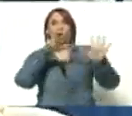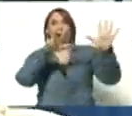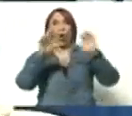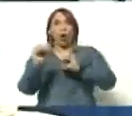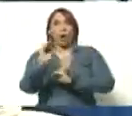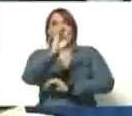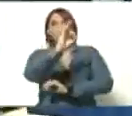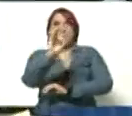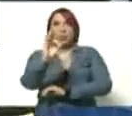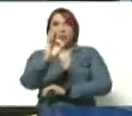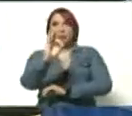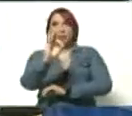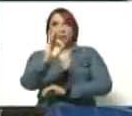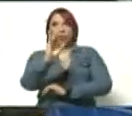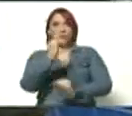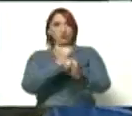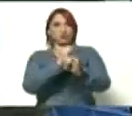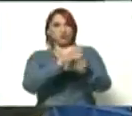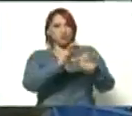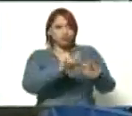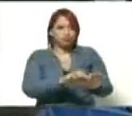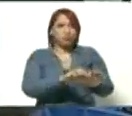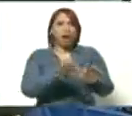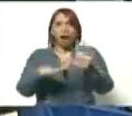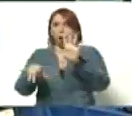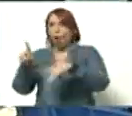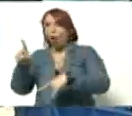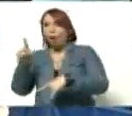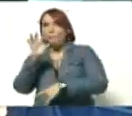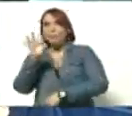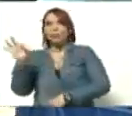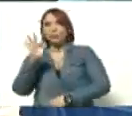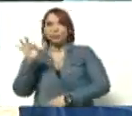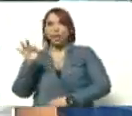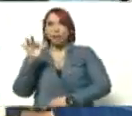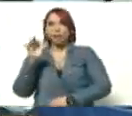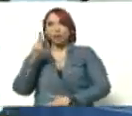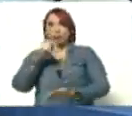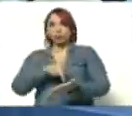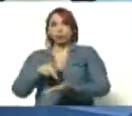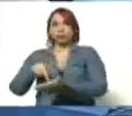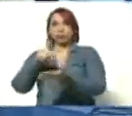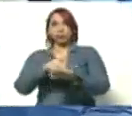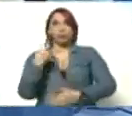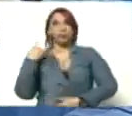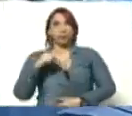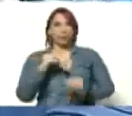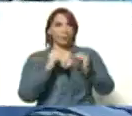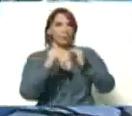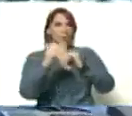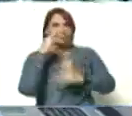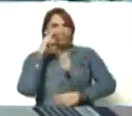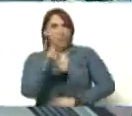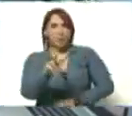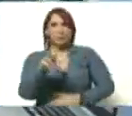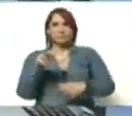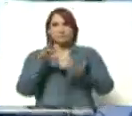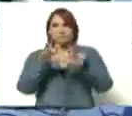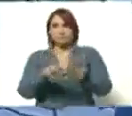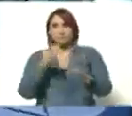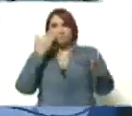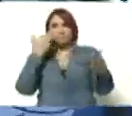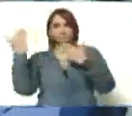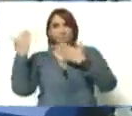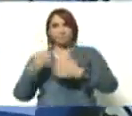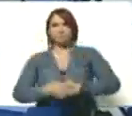80% online y 20% presencial, ya que nosotros tenemos una plataforma, como la puede ver acá. Esta